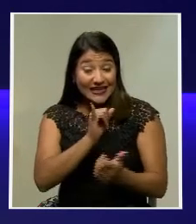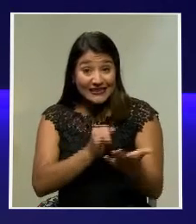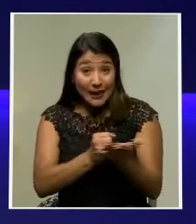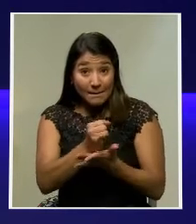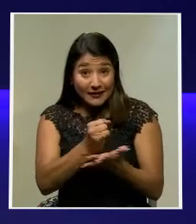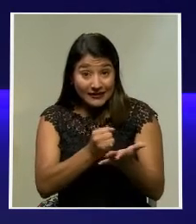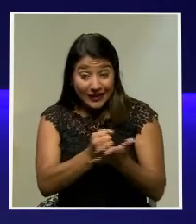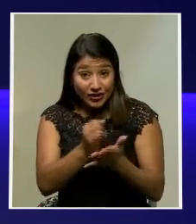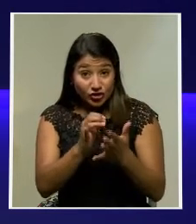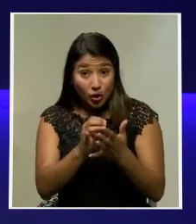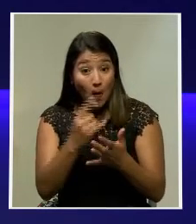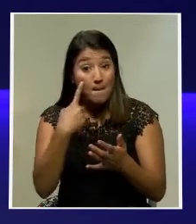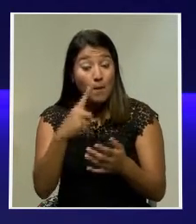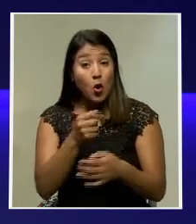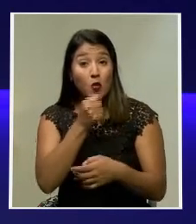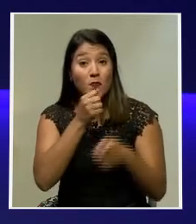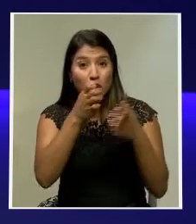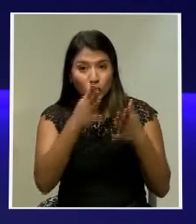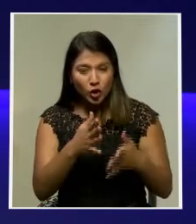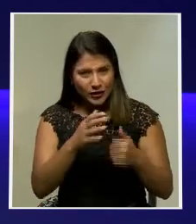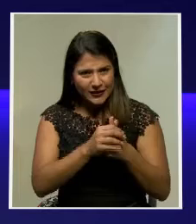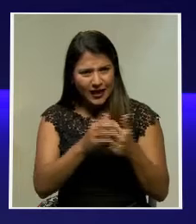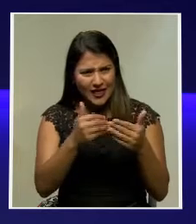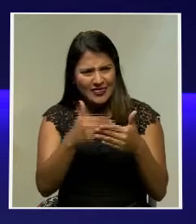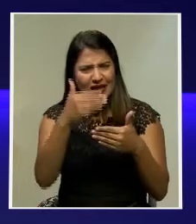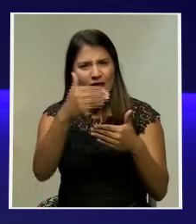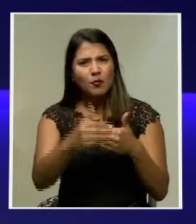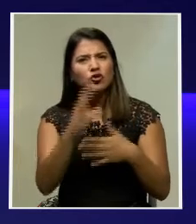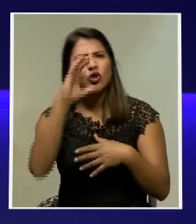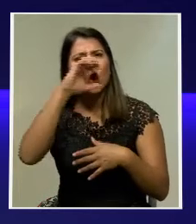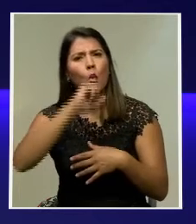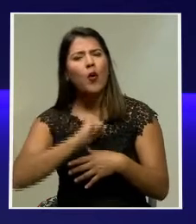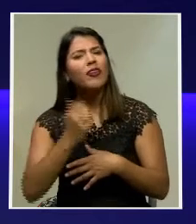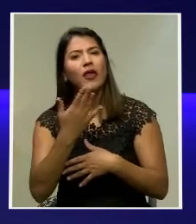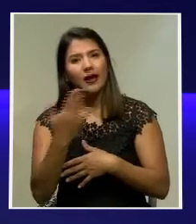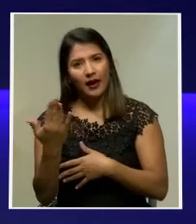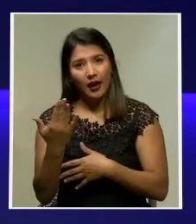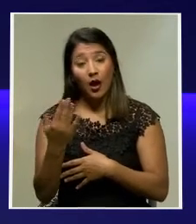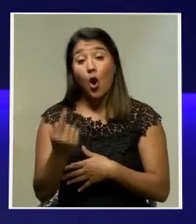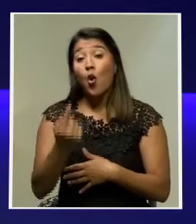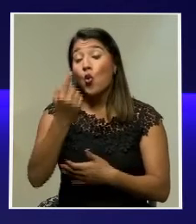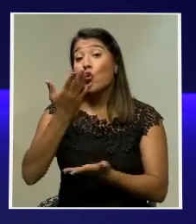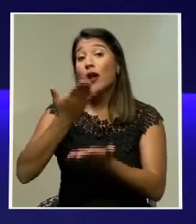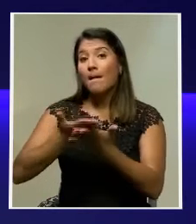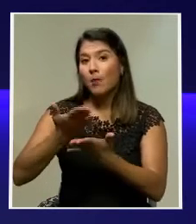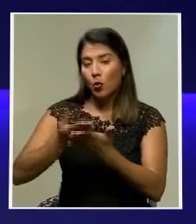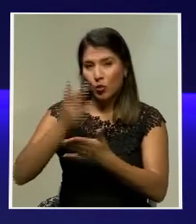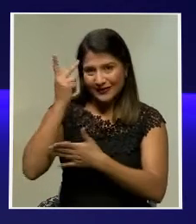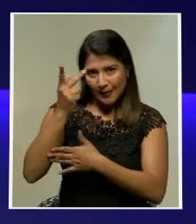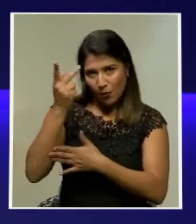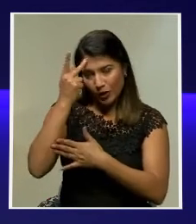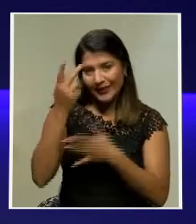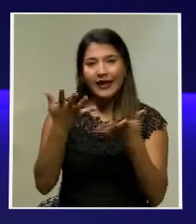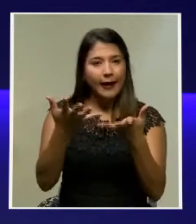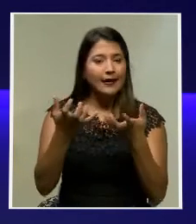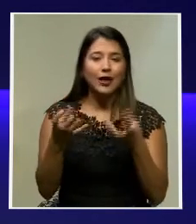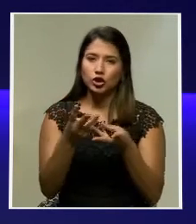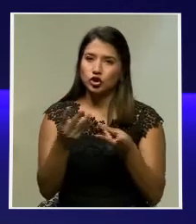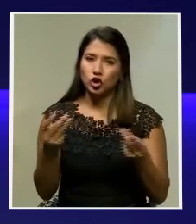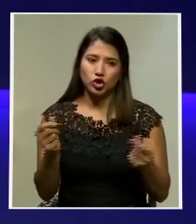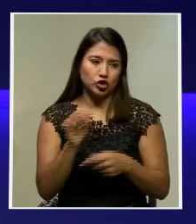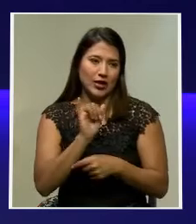tiempo después, una voluntad política que busca corregir parte de estas inequidades